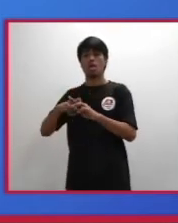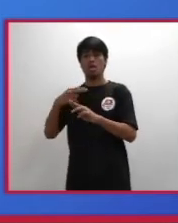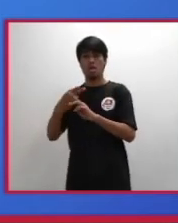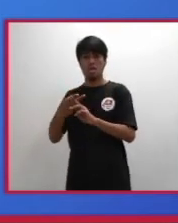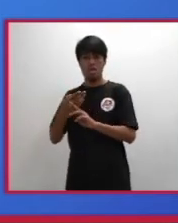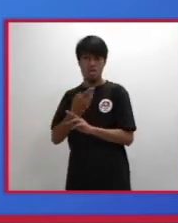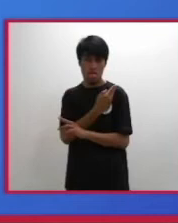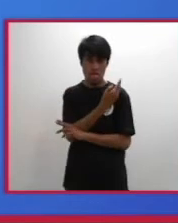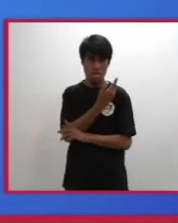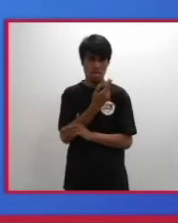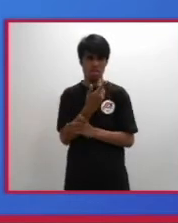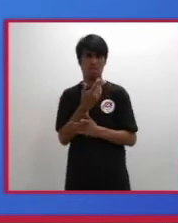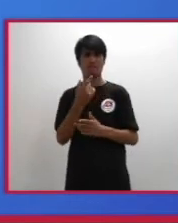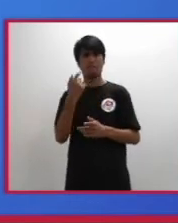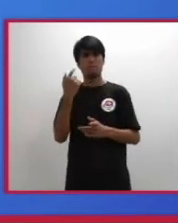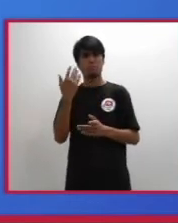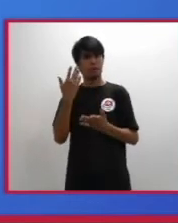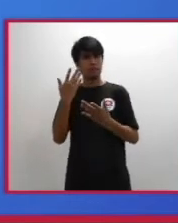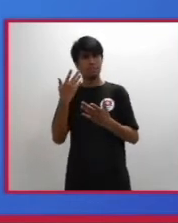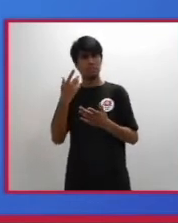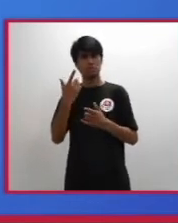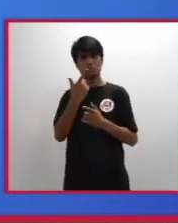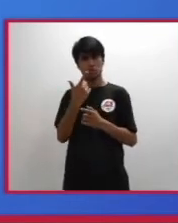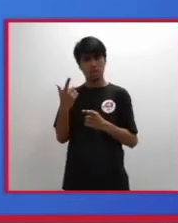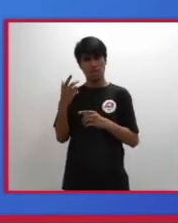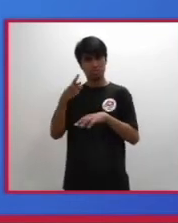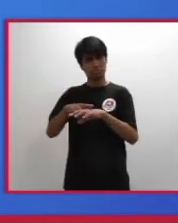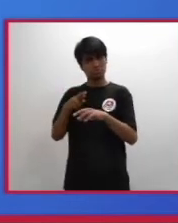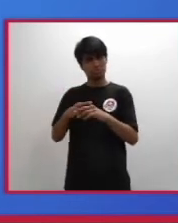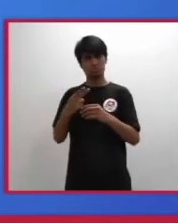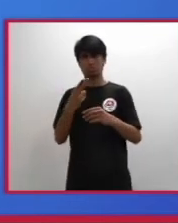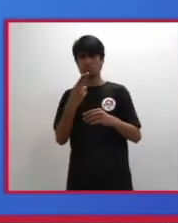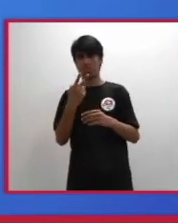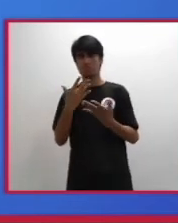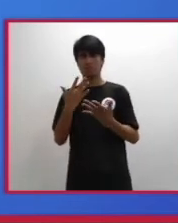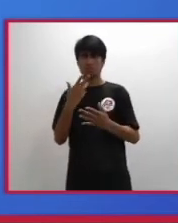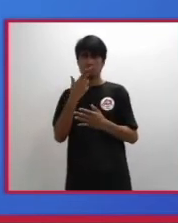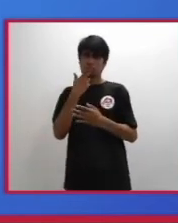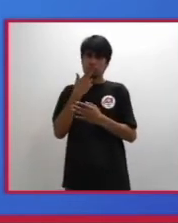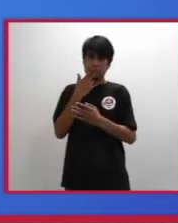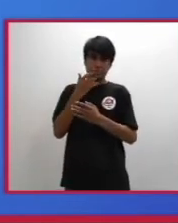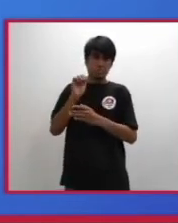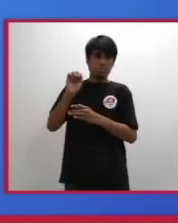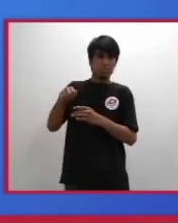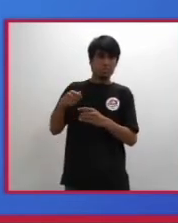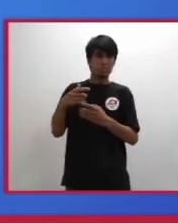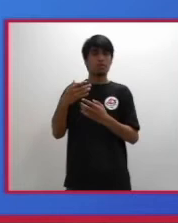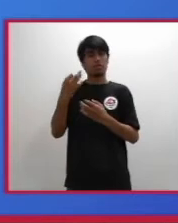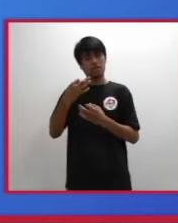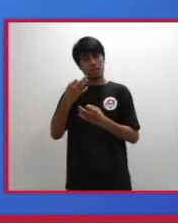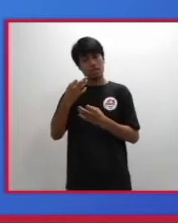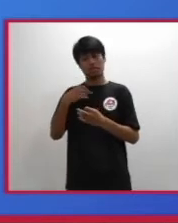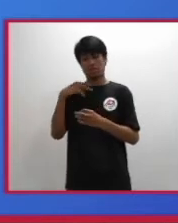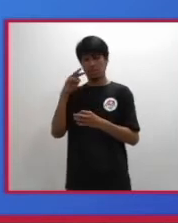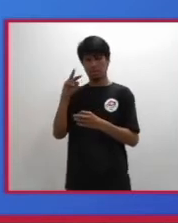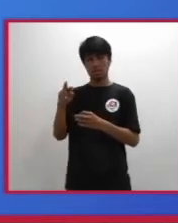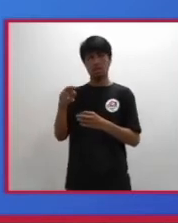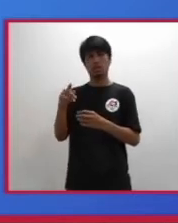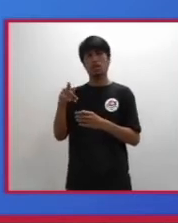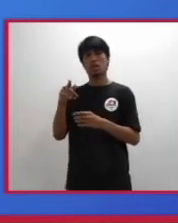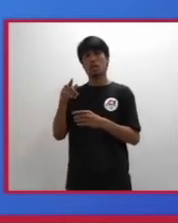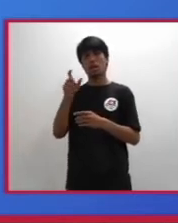es suficiente todas las medidas tomadas. Entonces, nosotros debemos garantizar, el contratista debe